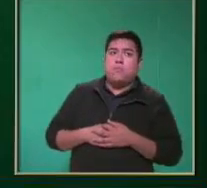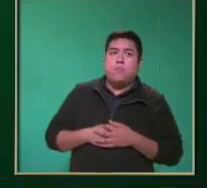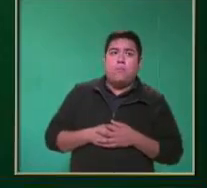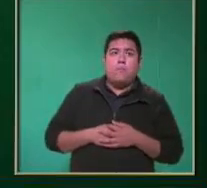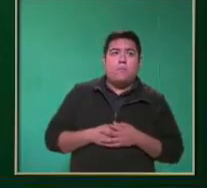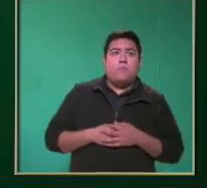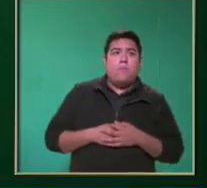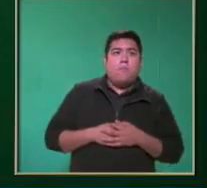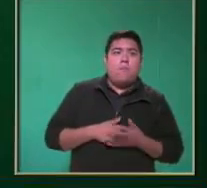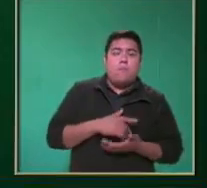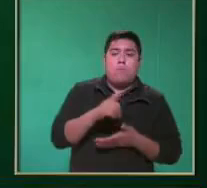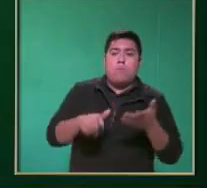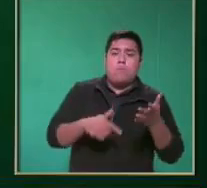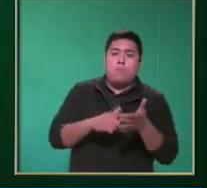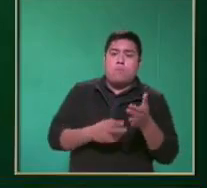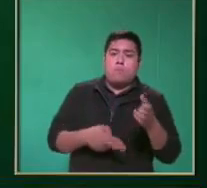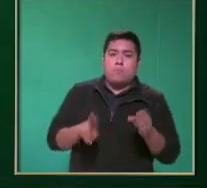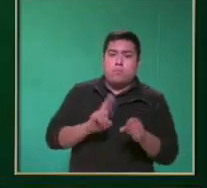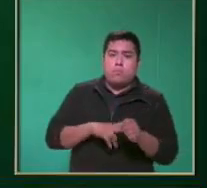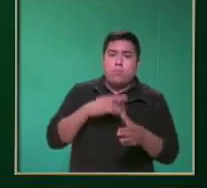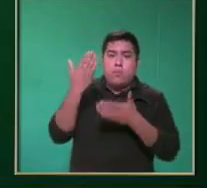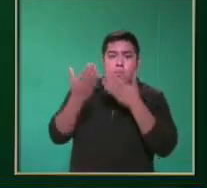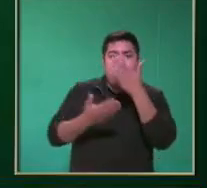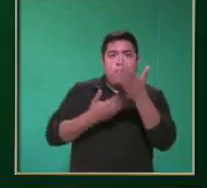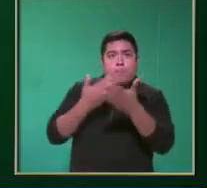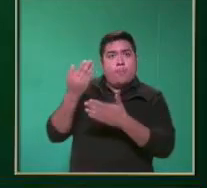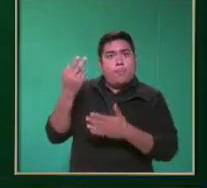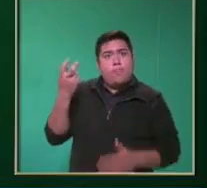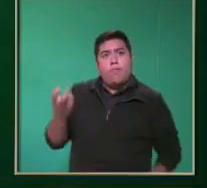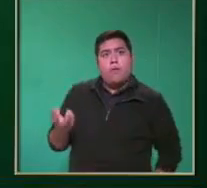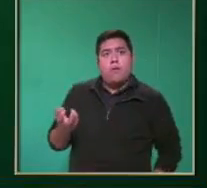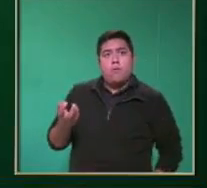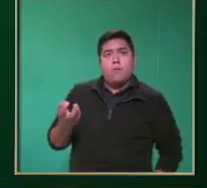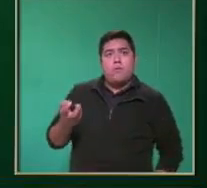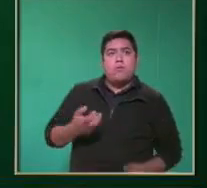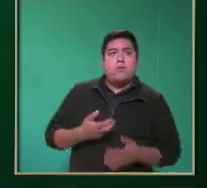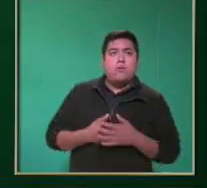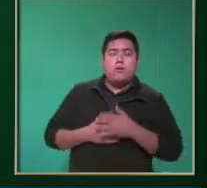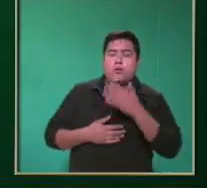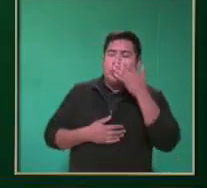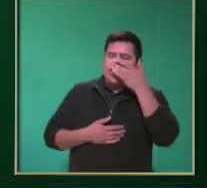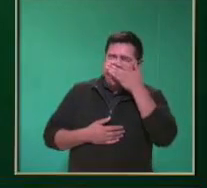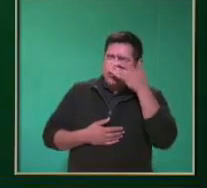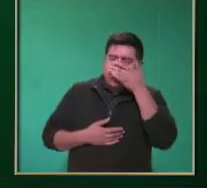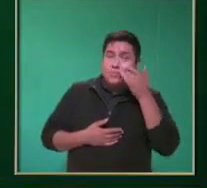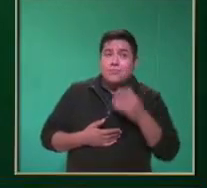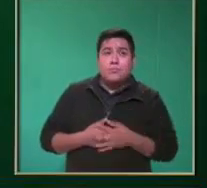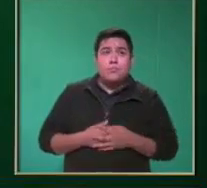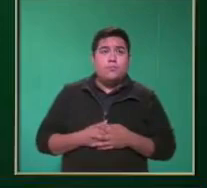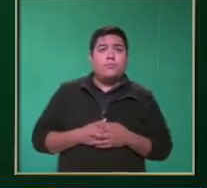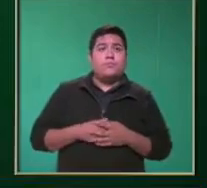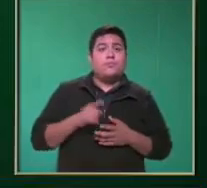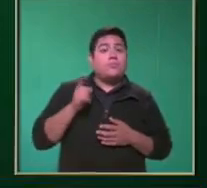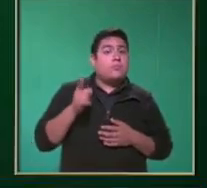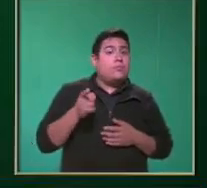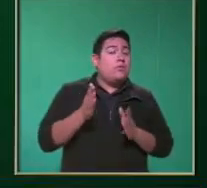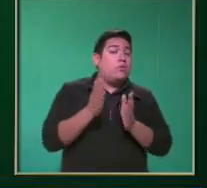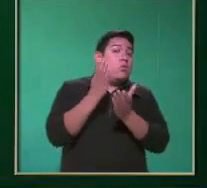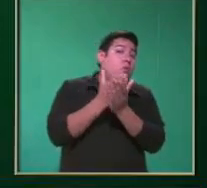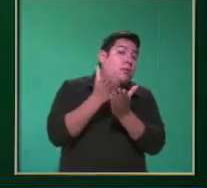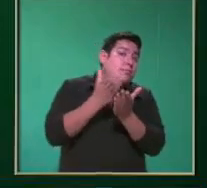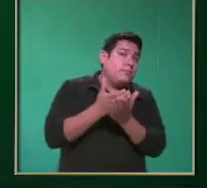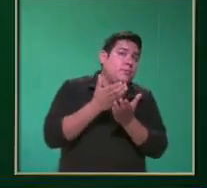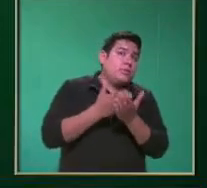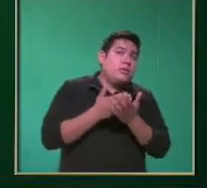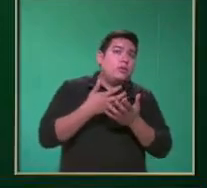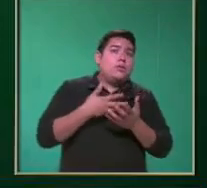de las regiones naturales. Por lo tanto, si bien ya tienes en tu libreta